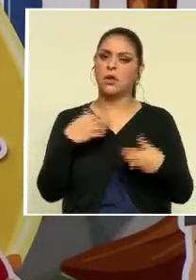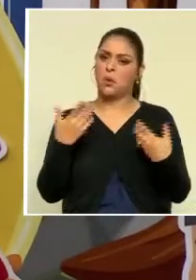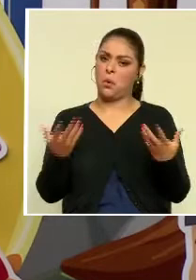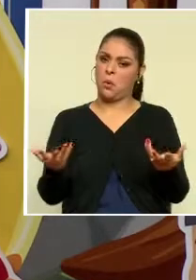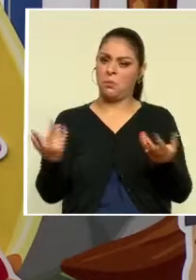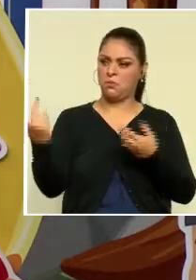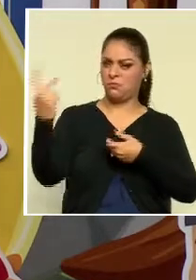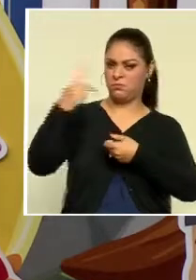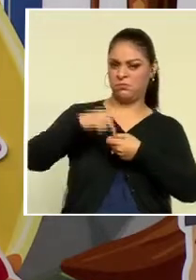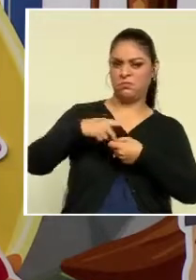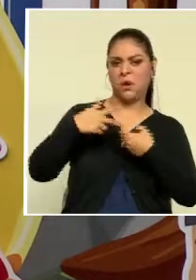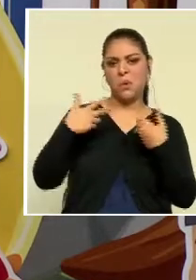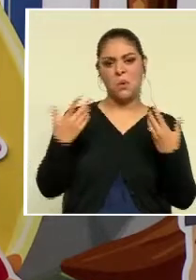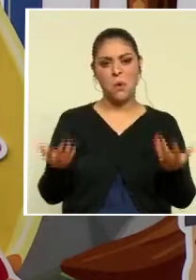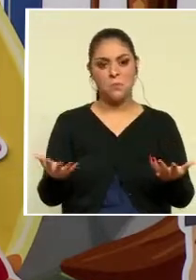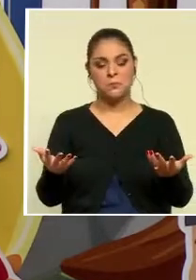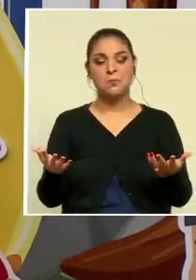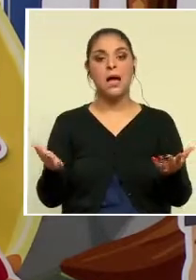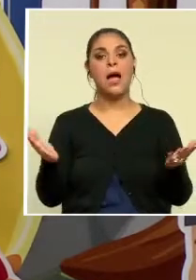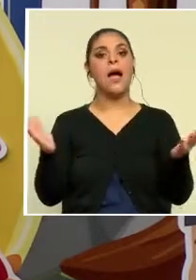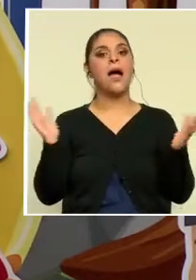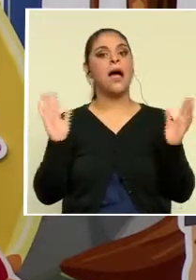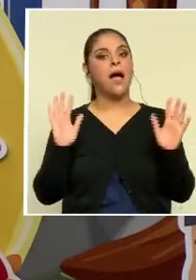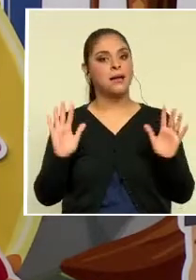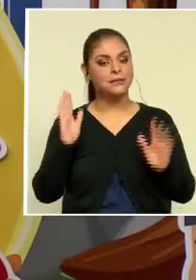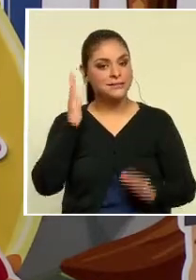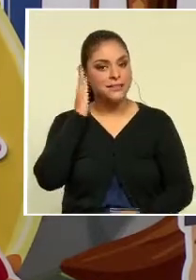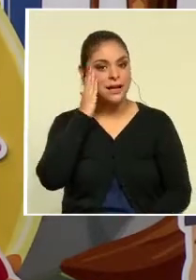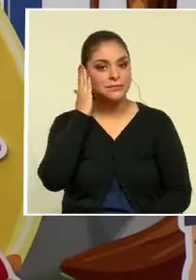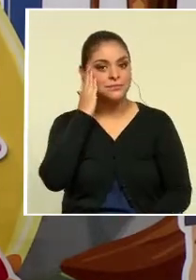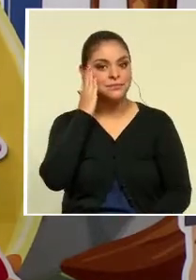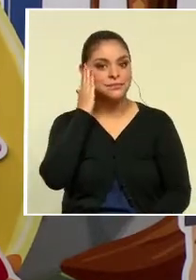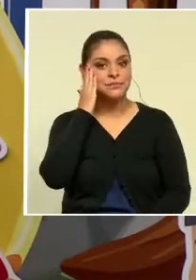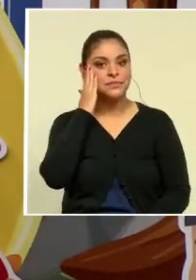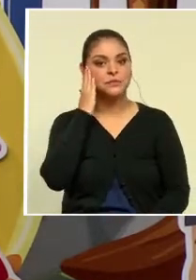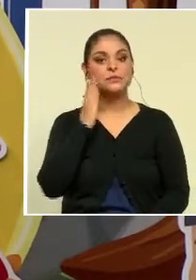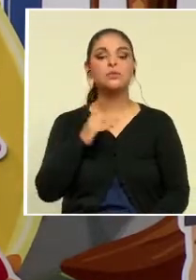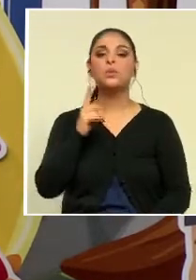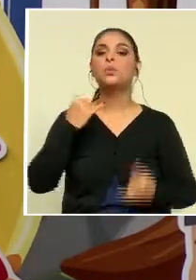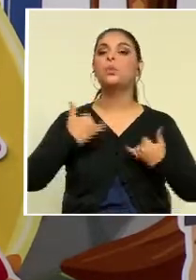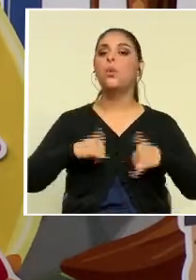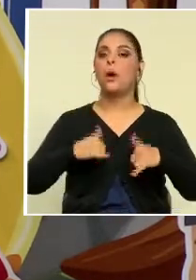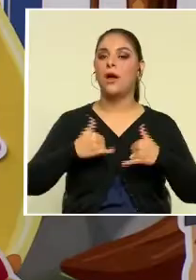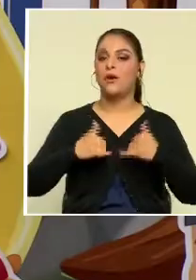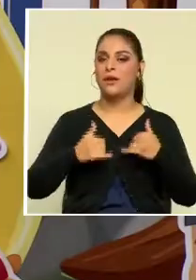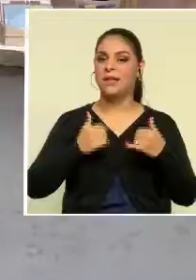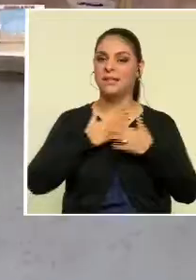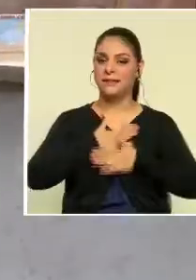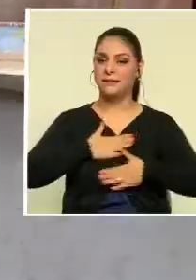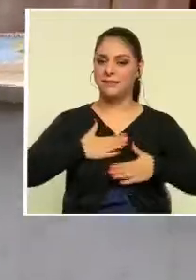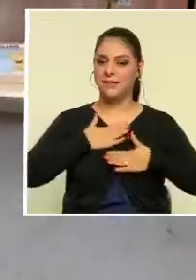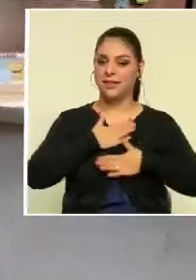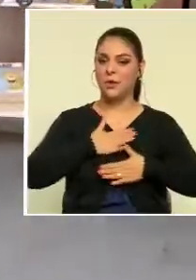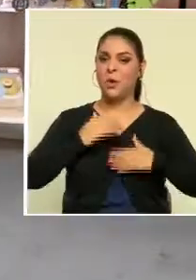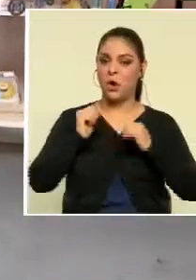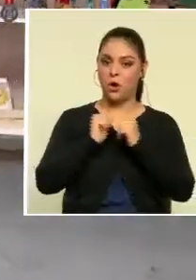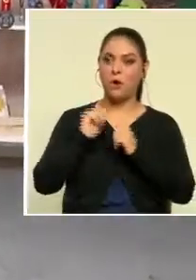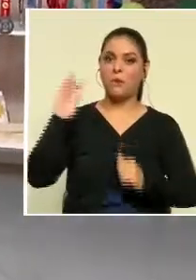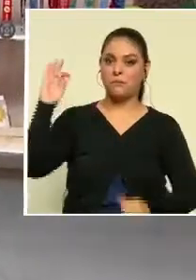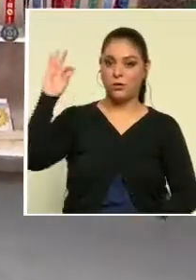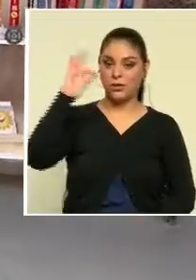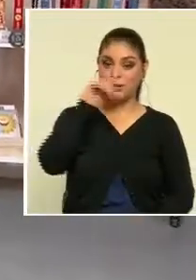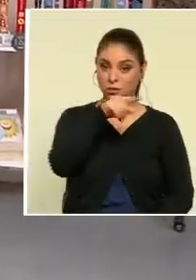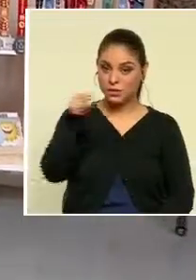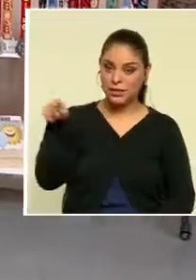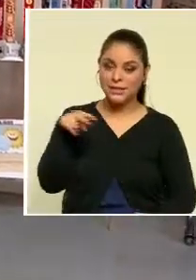ahí ya sé cómo vamos a hacer un juego un poco divertido con estamos entonces puestos de